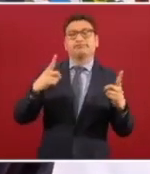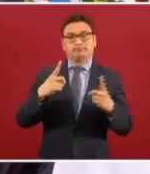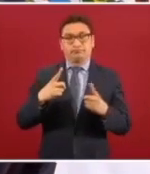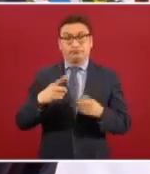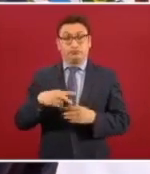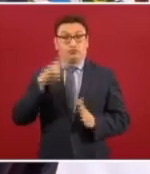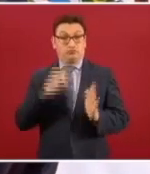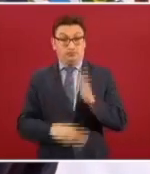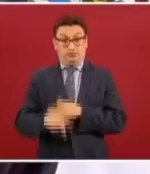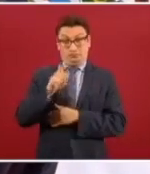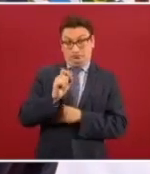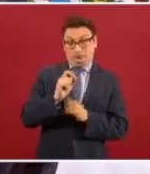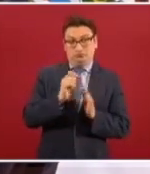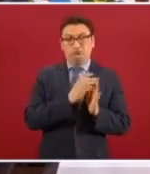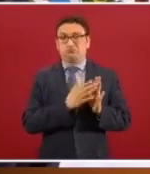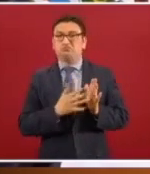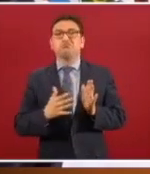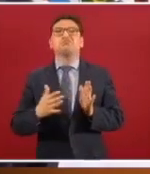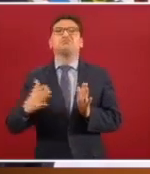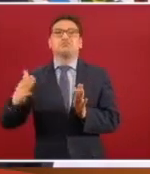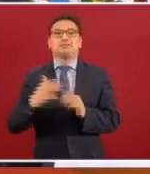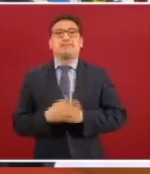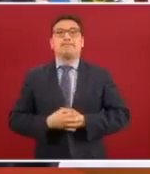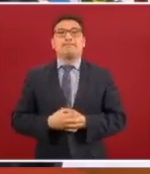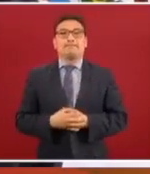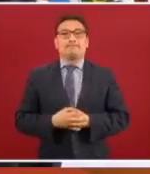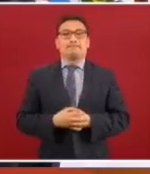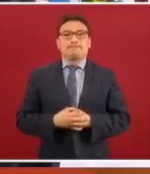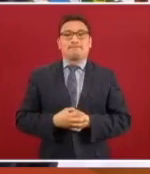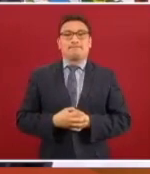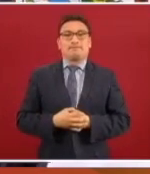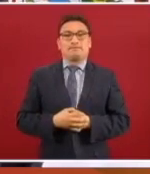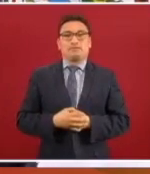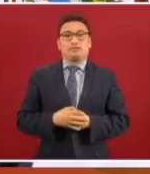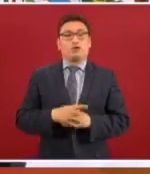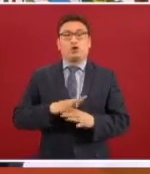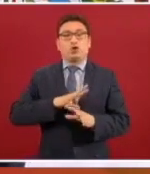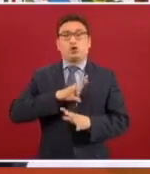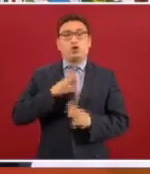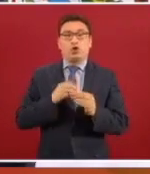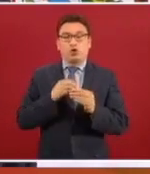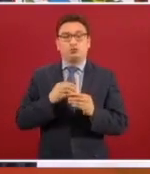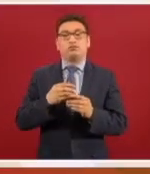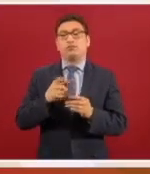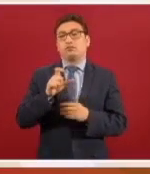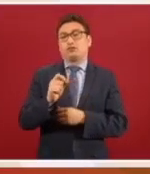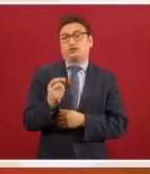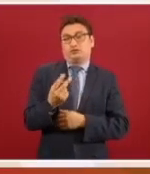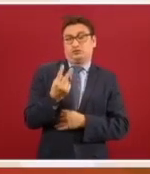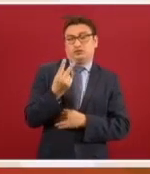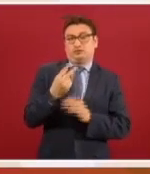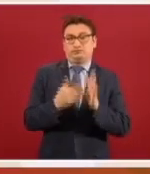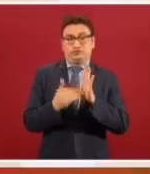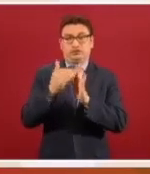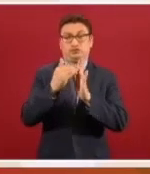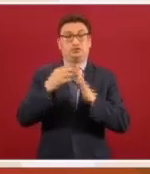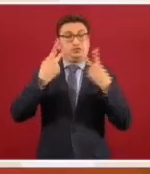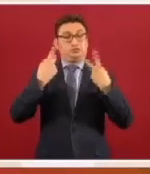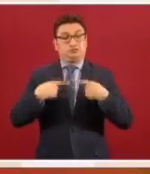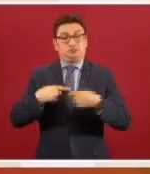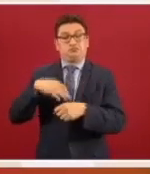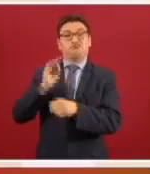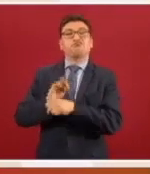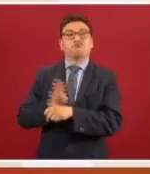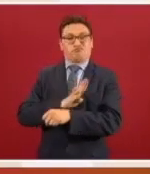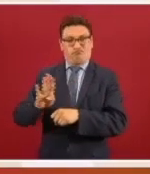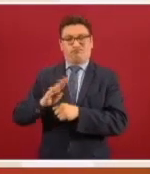este año llegará a 22 millones de